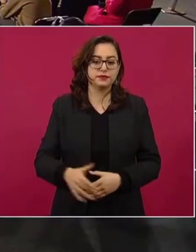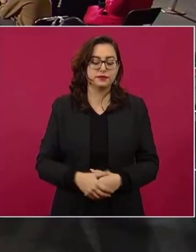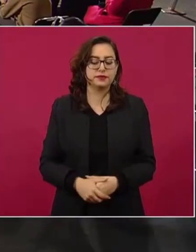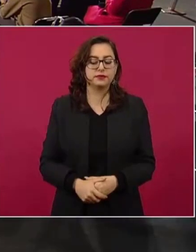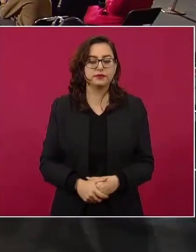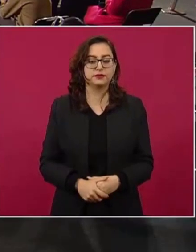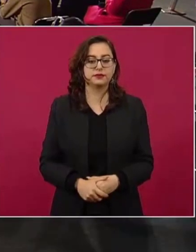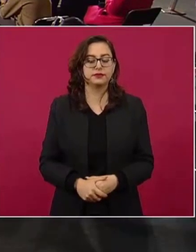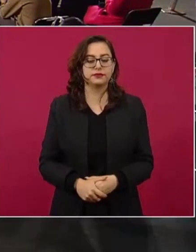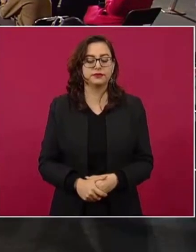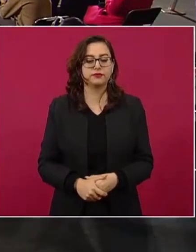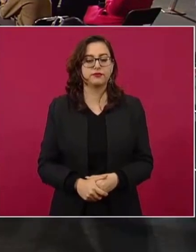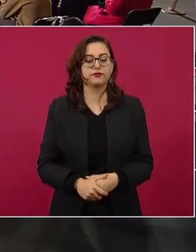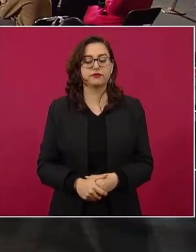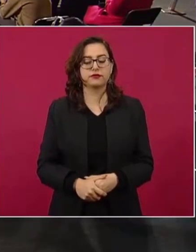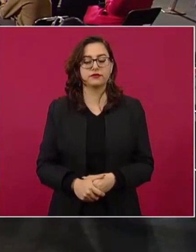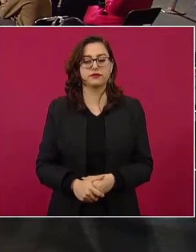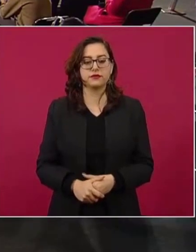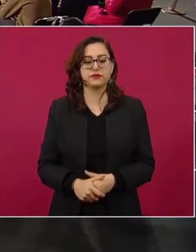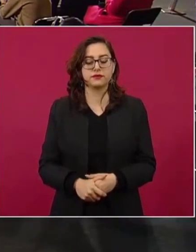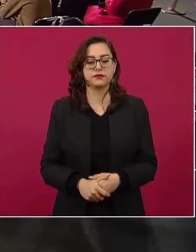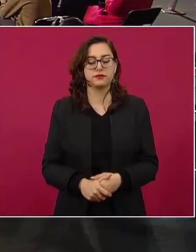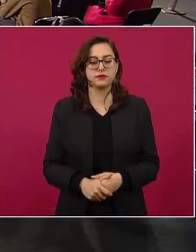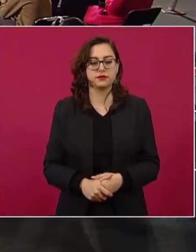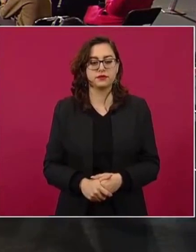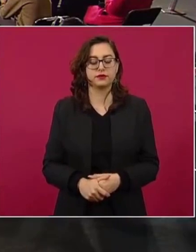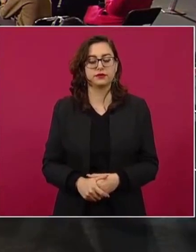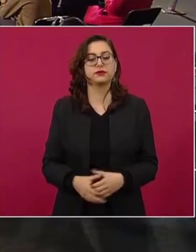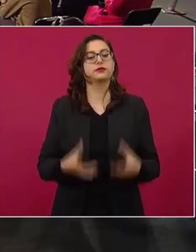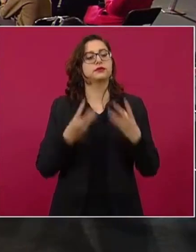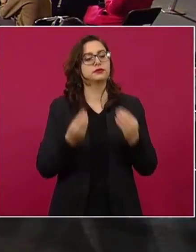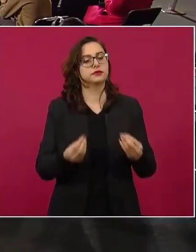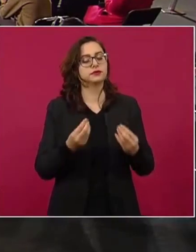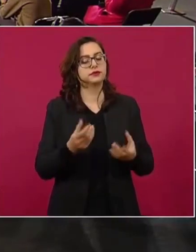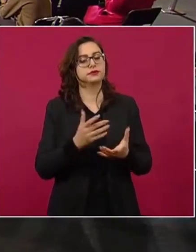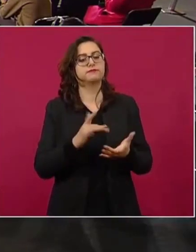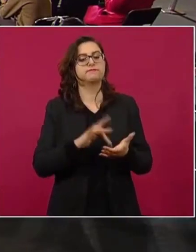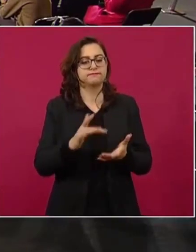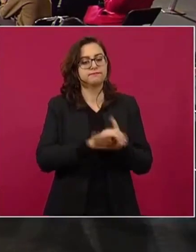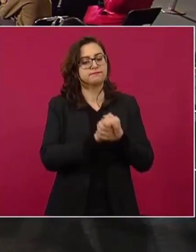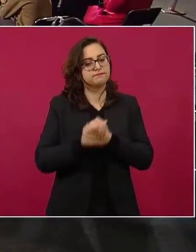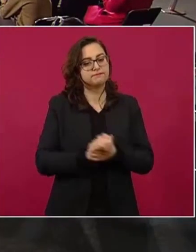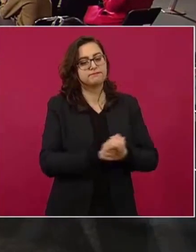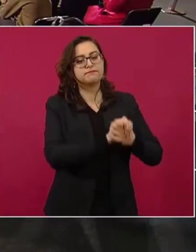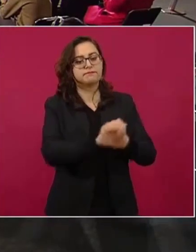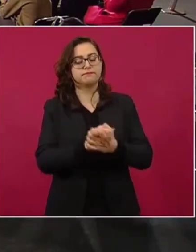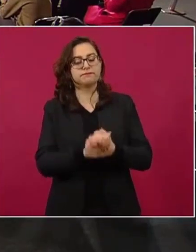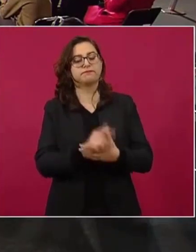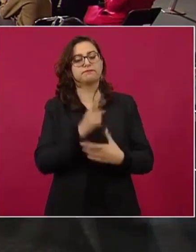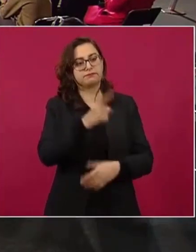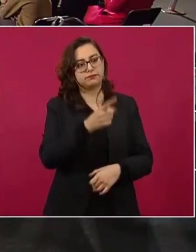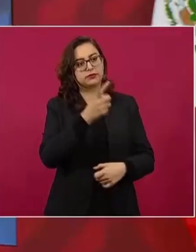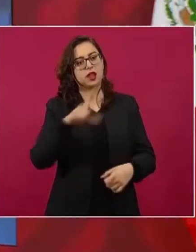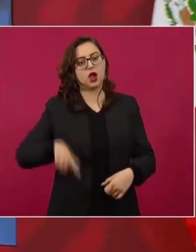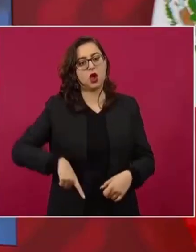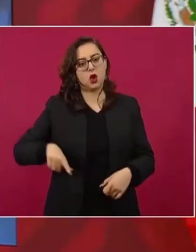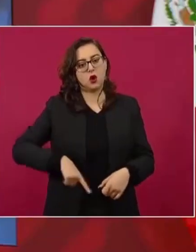pues un saludo a todos saludamos al gobernador miguel barbosa